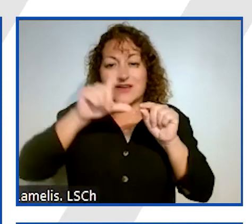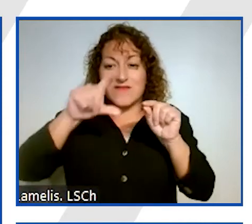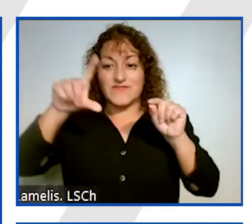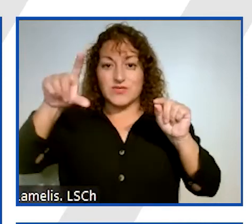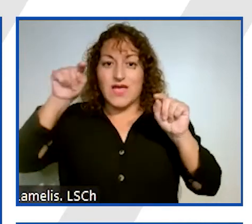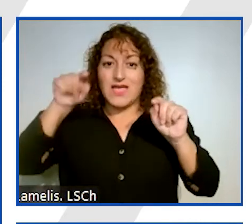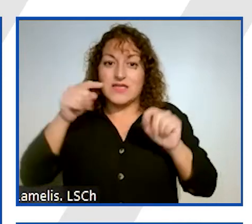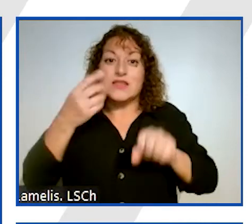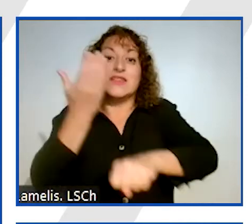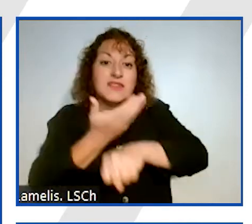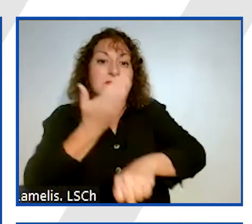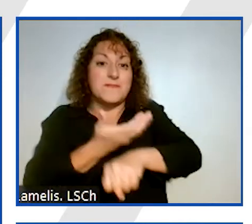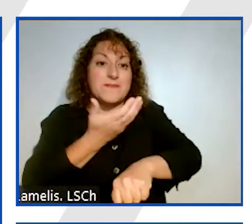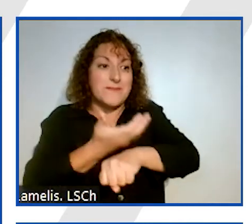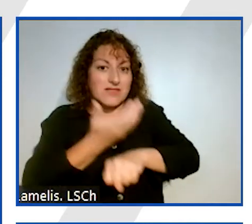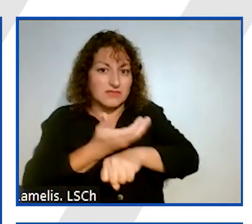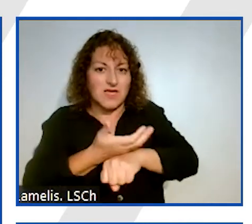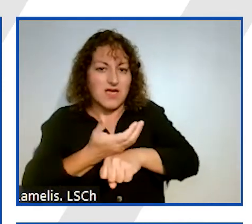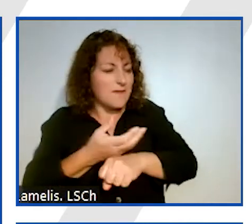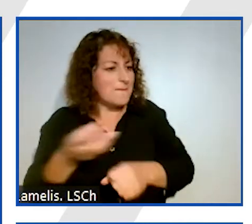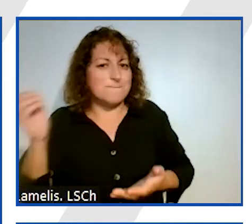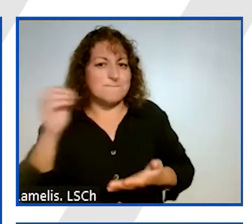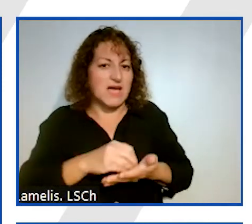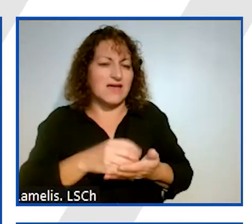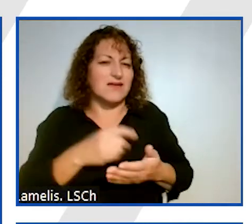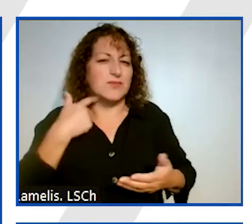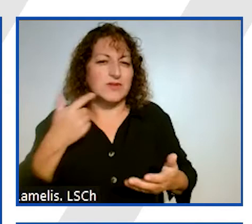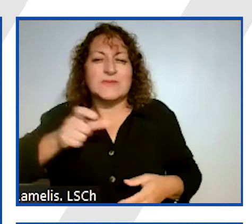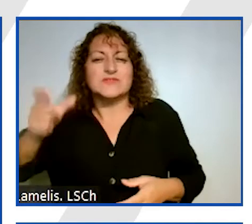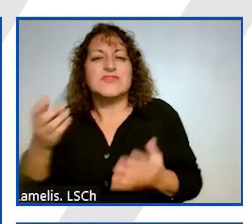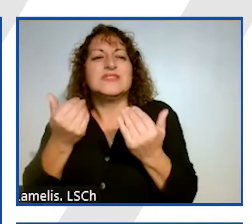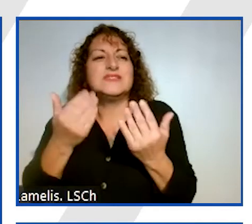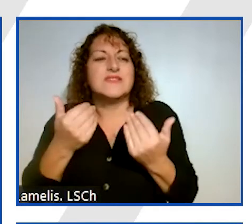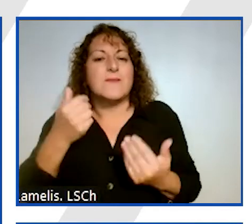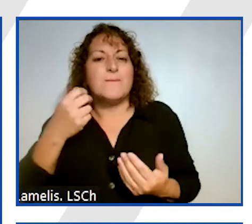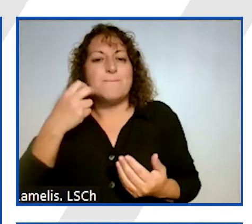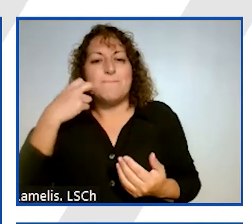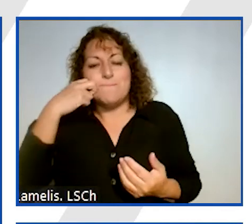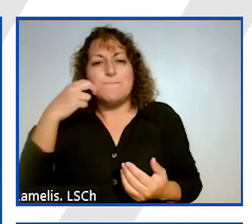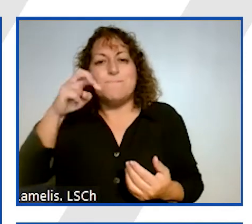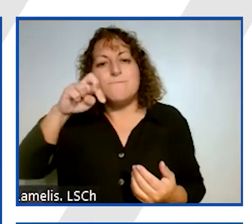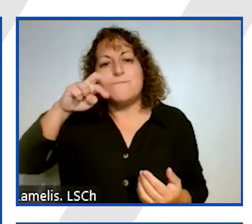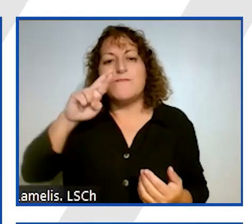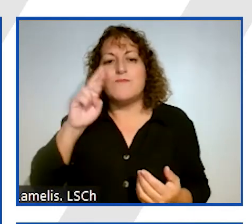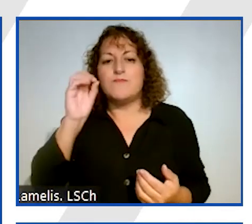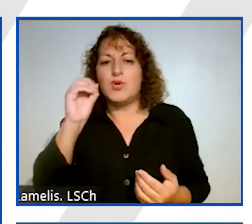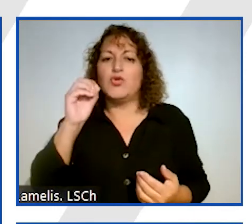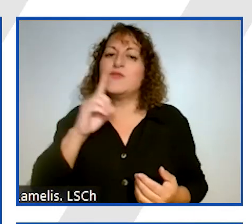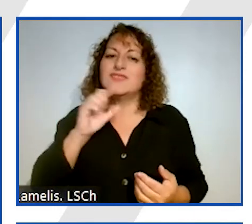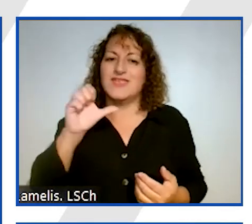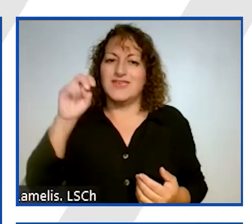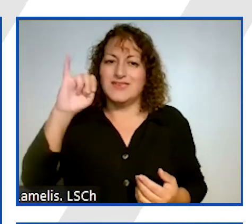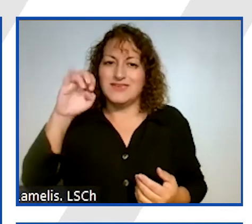demanda ha seguido exponencial. Cada vez hay más necesidad de proteína, cada vez somos más en nuestro planeta, y esta es una fuente